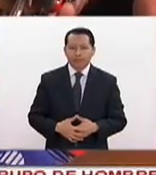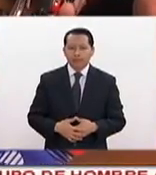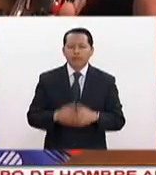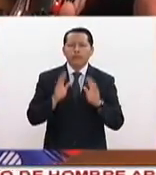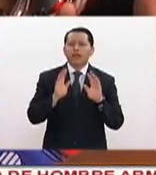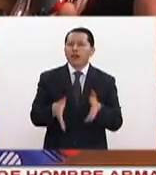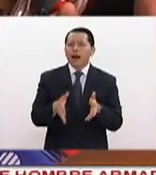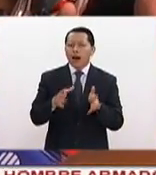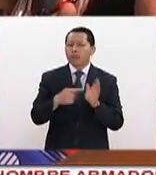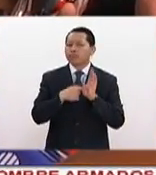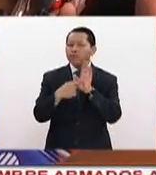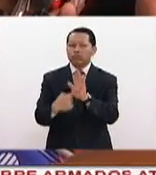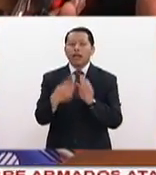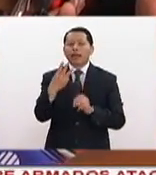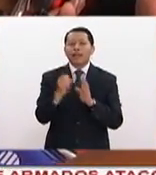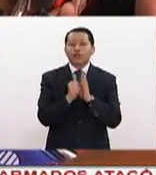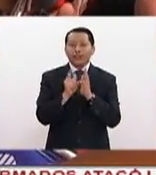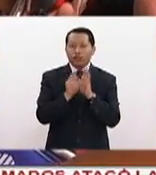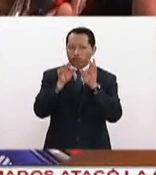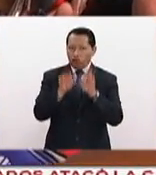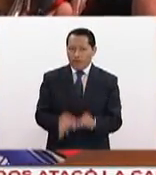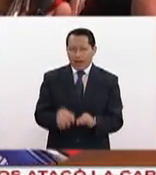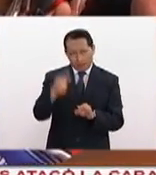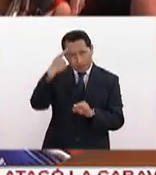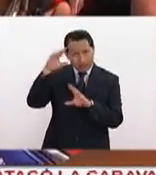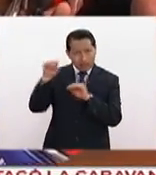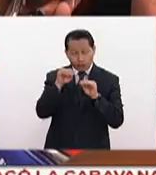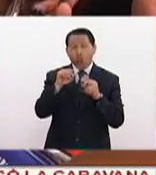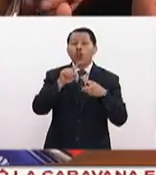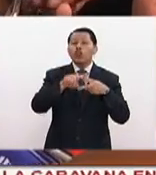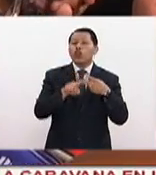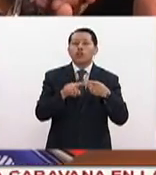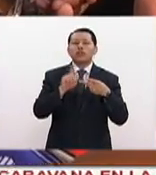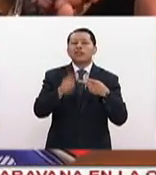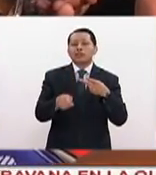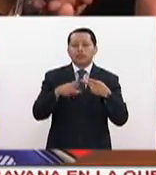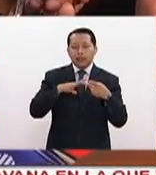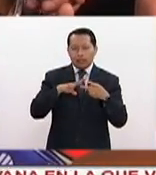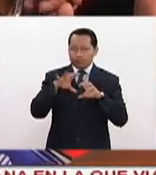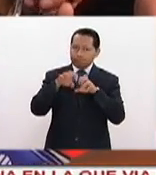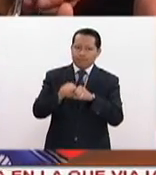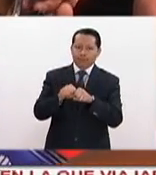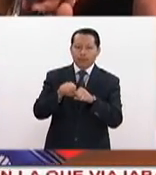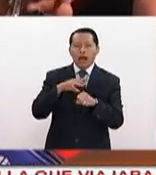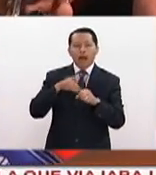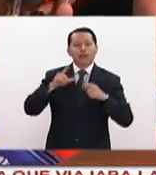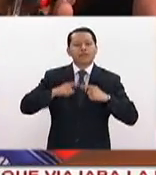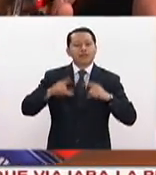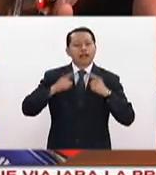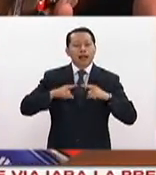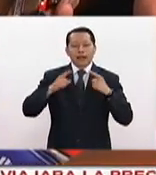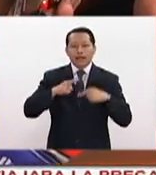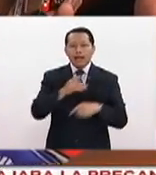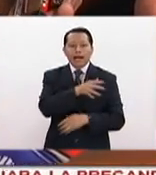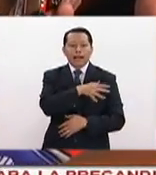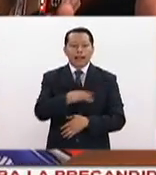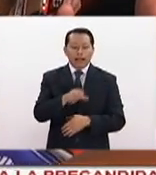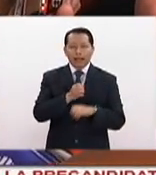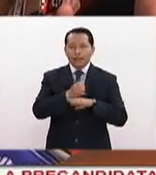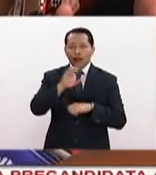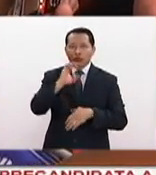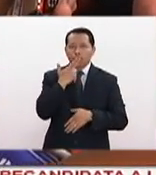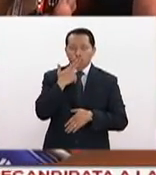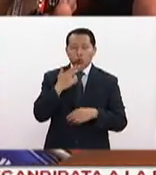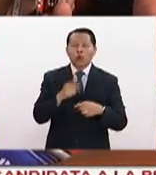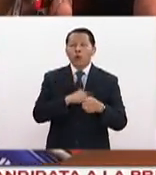Ya se presentaron 3 solicitudes formales de extradición, 2 por lo que se refiere a órdenes de aprehensión obtenidas por la Fiscalía General del Estado de